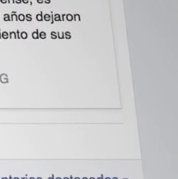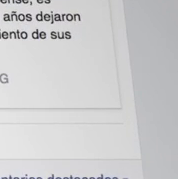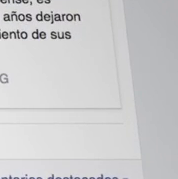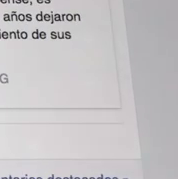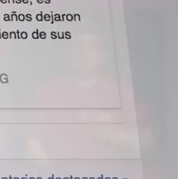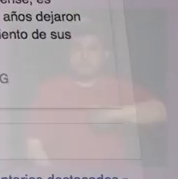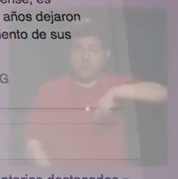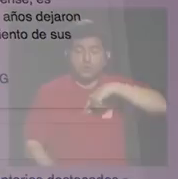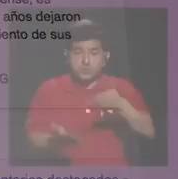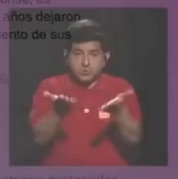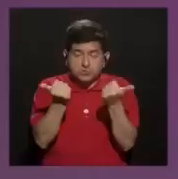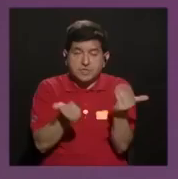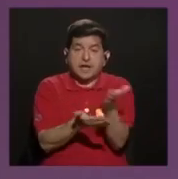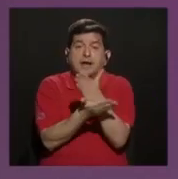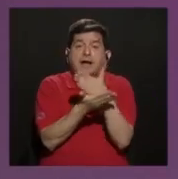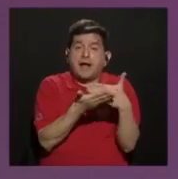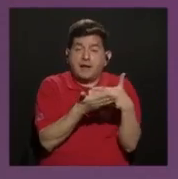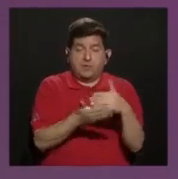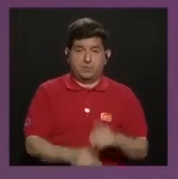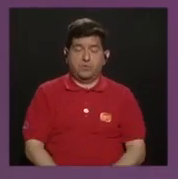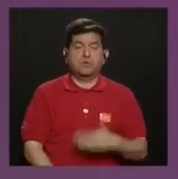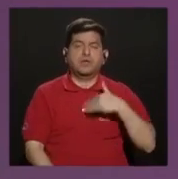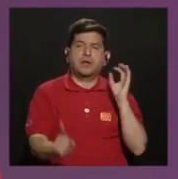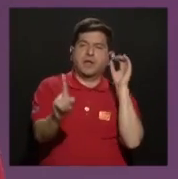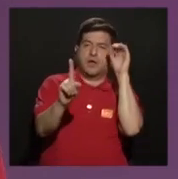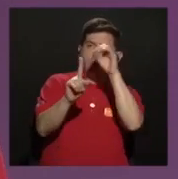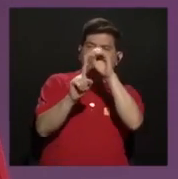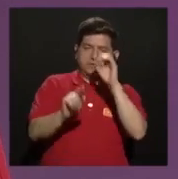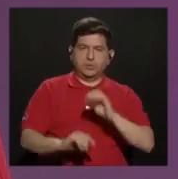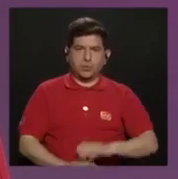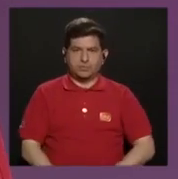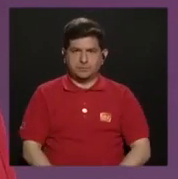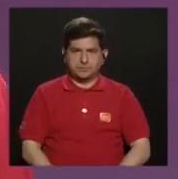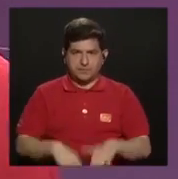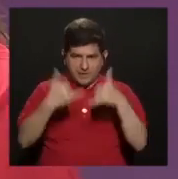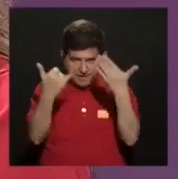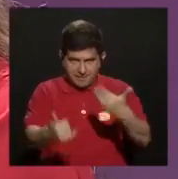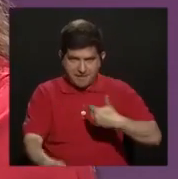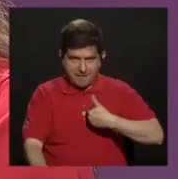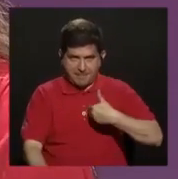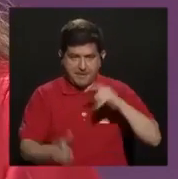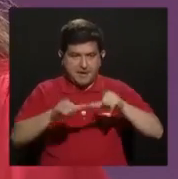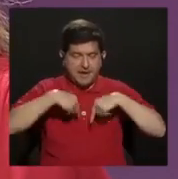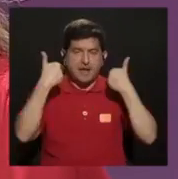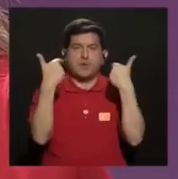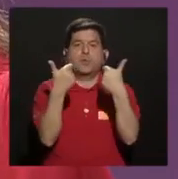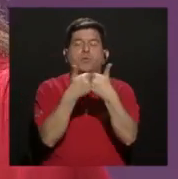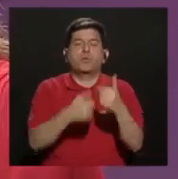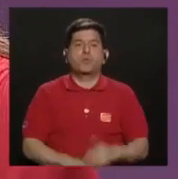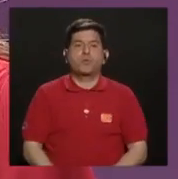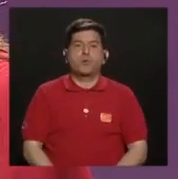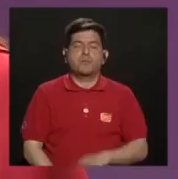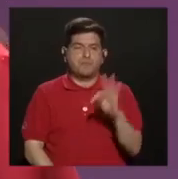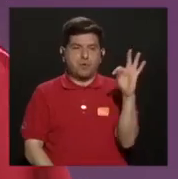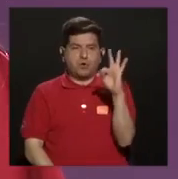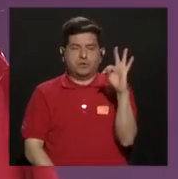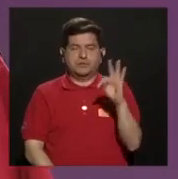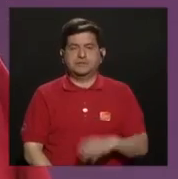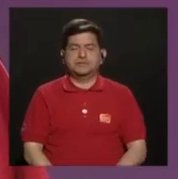nosotras queremos algo, tenemos un objetivo. Cuando ya tengamos un grupo de